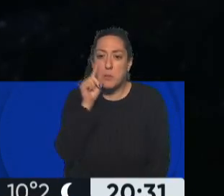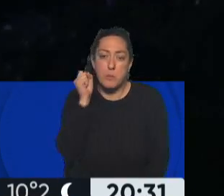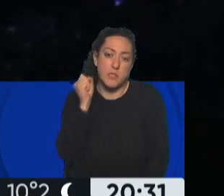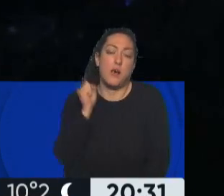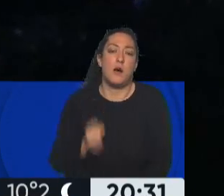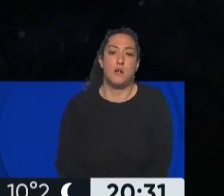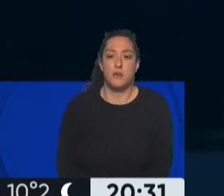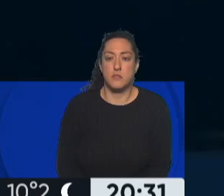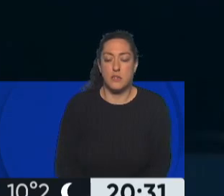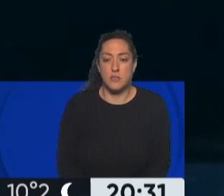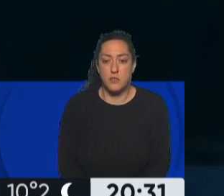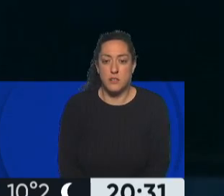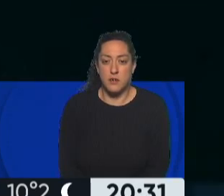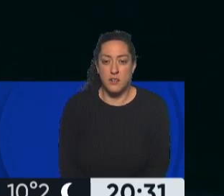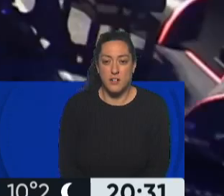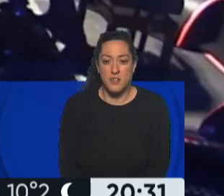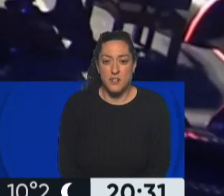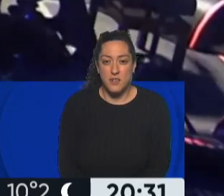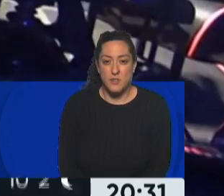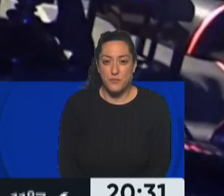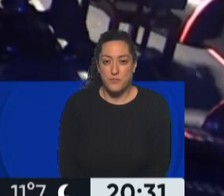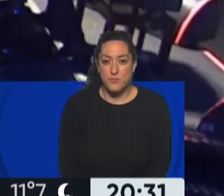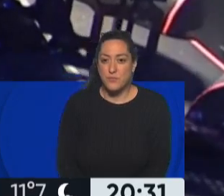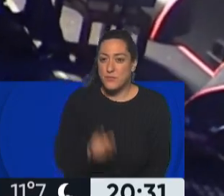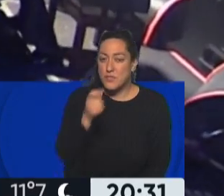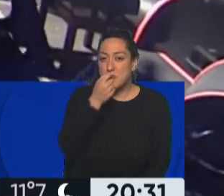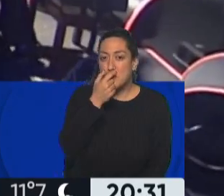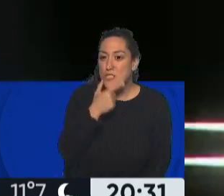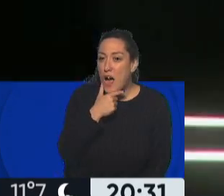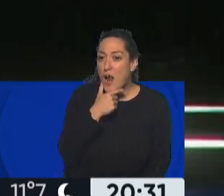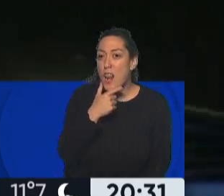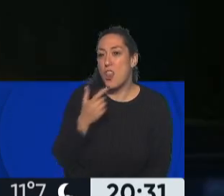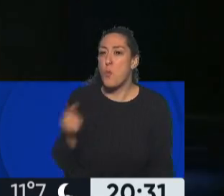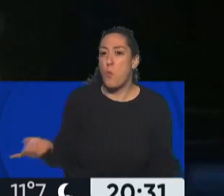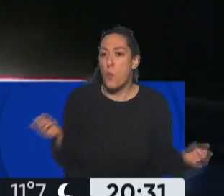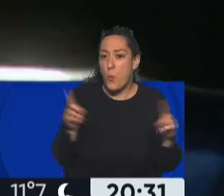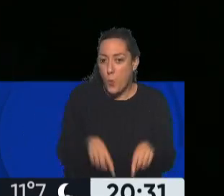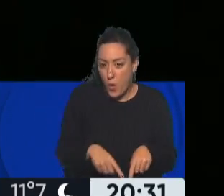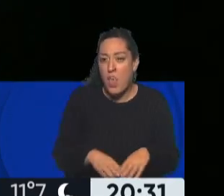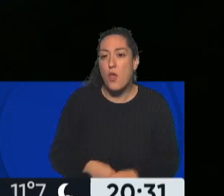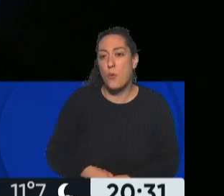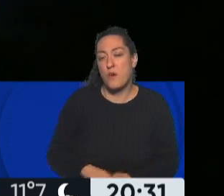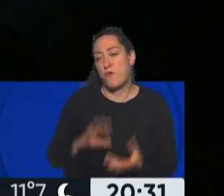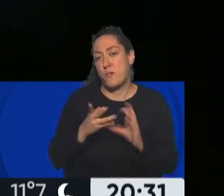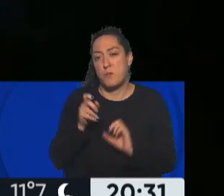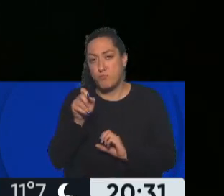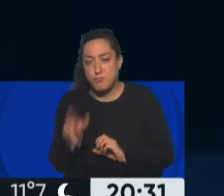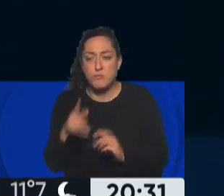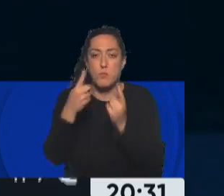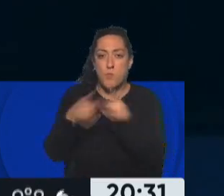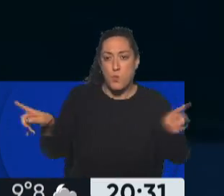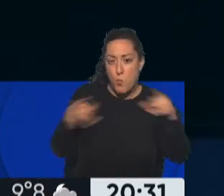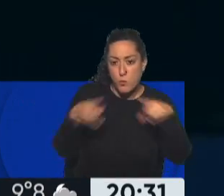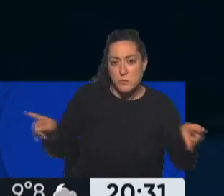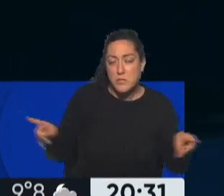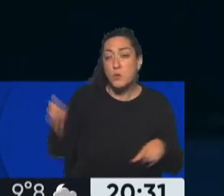120.000 pesos. Este disco obviamente marca la vuelta de Charly García fiel a su estilo, a la música. Recordemos